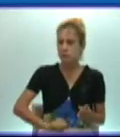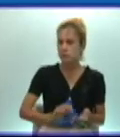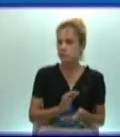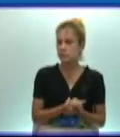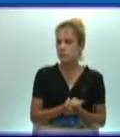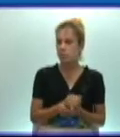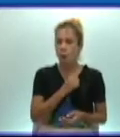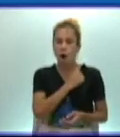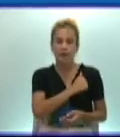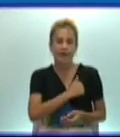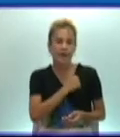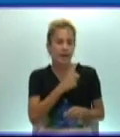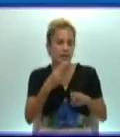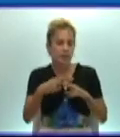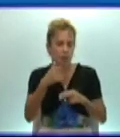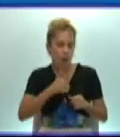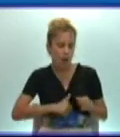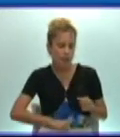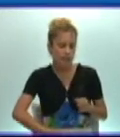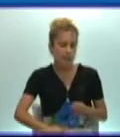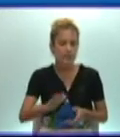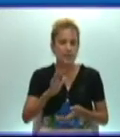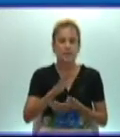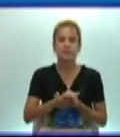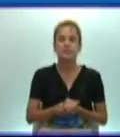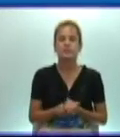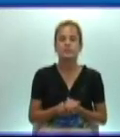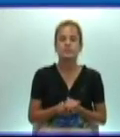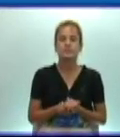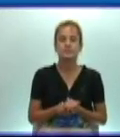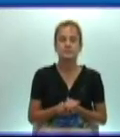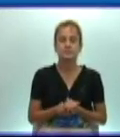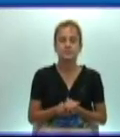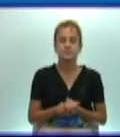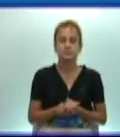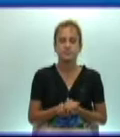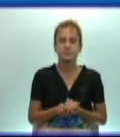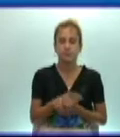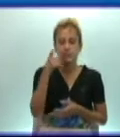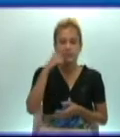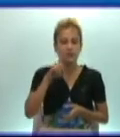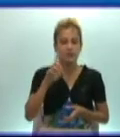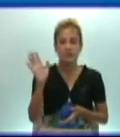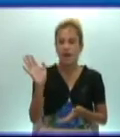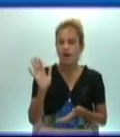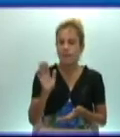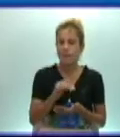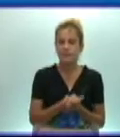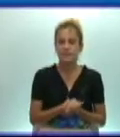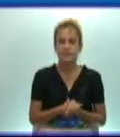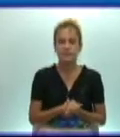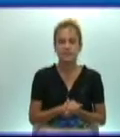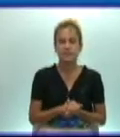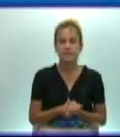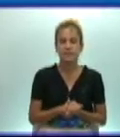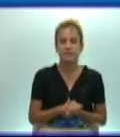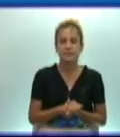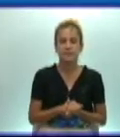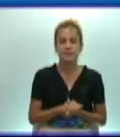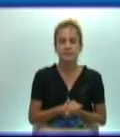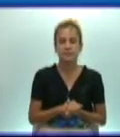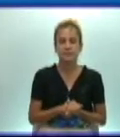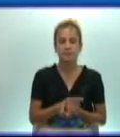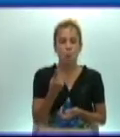queridos Hildita, Leidita, Camilo, Celia y Ernesto. Y al final en la despedida, hasta siempre, hijitos,